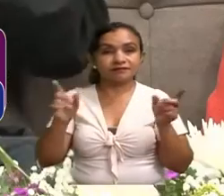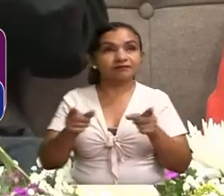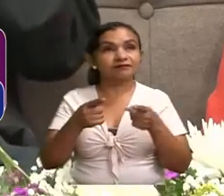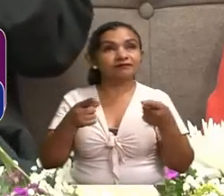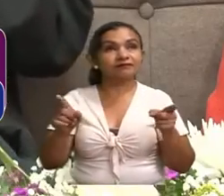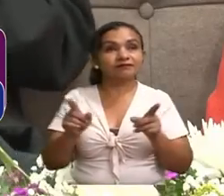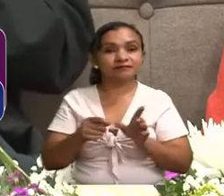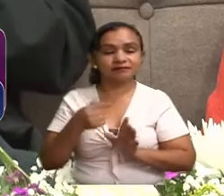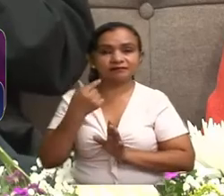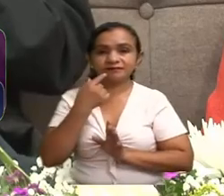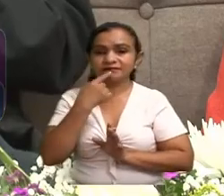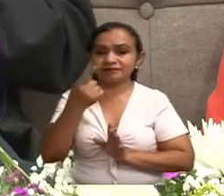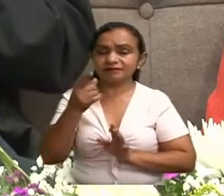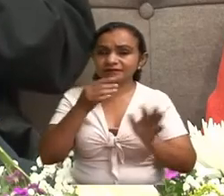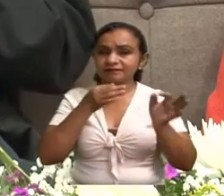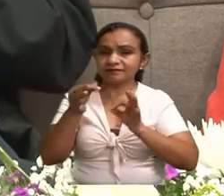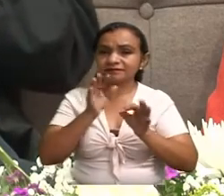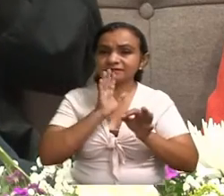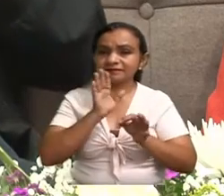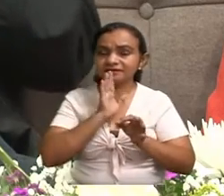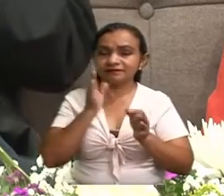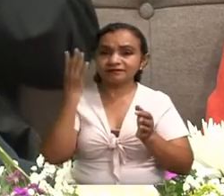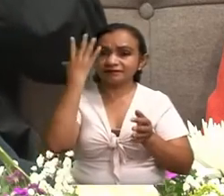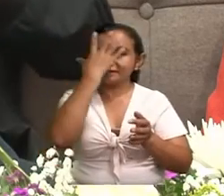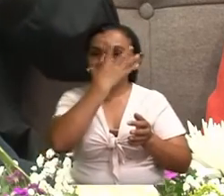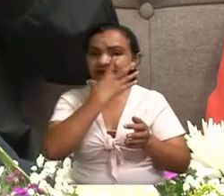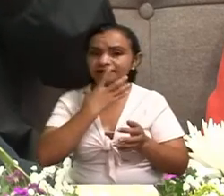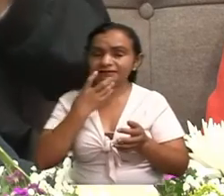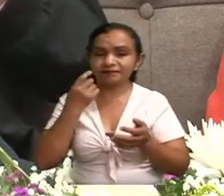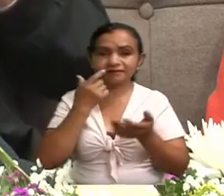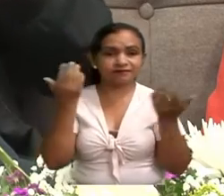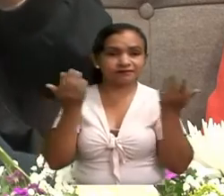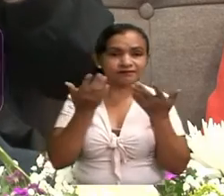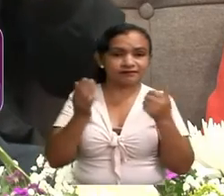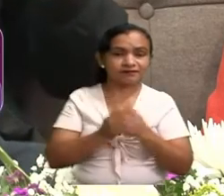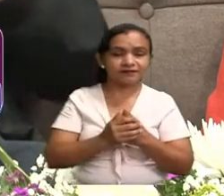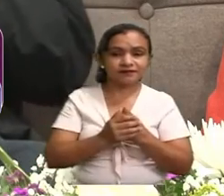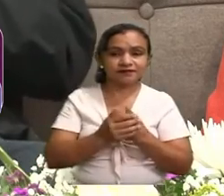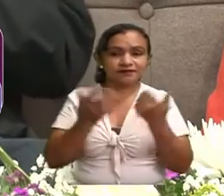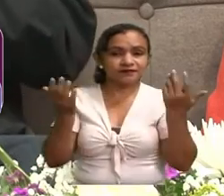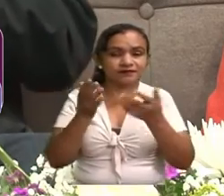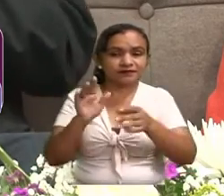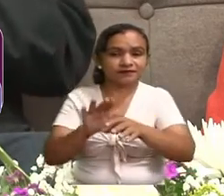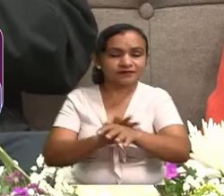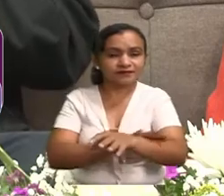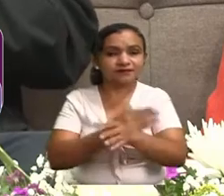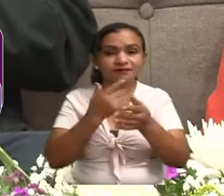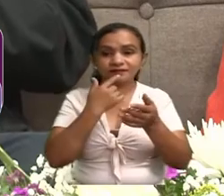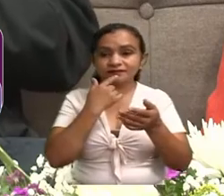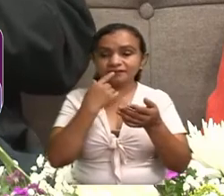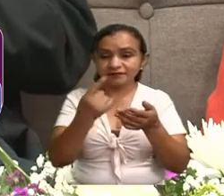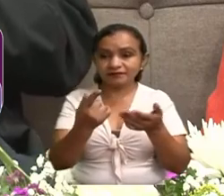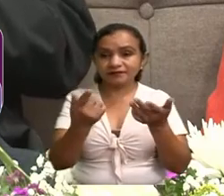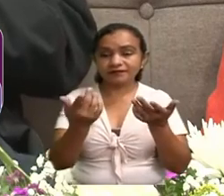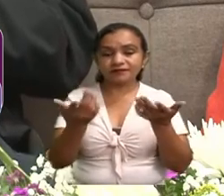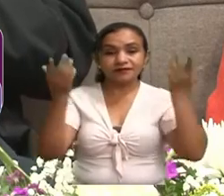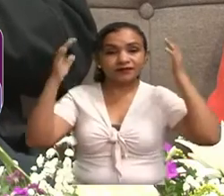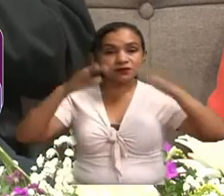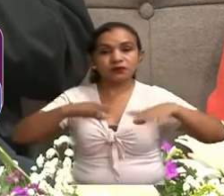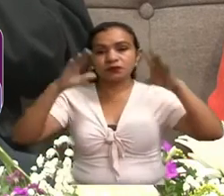Eso mencionábamos ahí, qué bonito, pues, como, pero era un cómo se sentía en los rostros, y como te digo, en medio de la